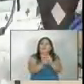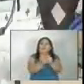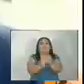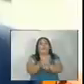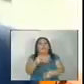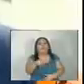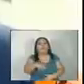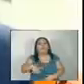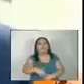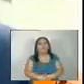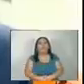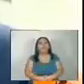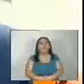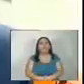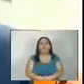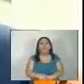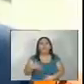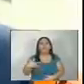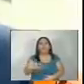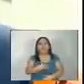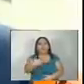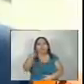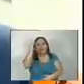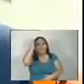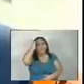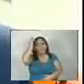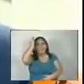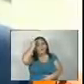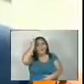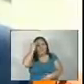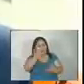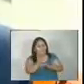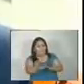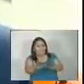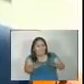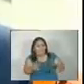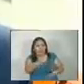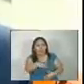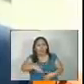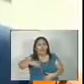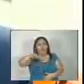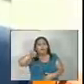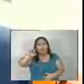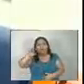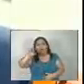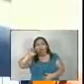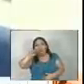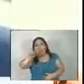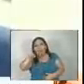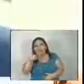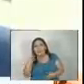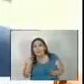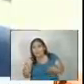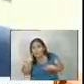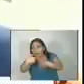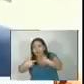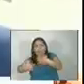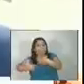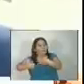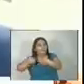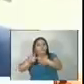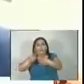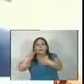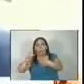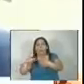a la ciudad. Tenemos conocimiento que hay un gran número de migrantes en Ciudad Juárez esperando la eliminación del título 42